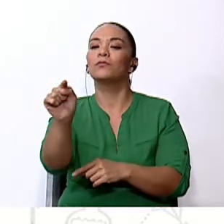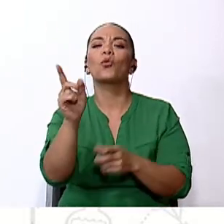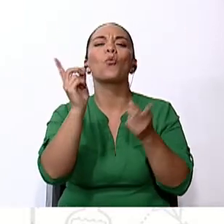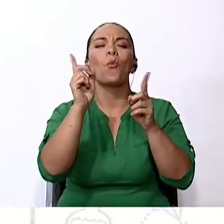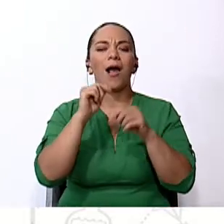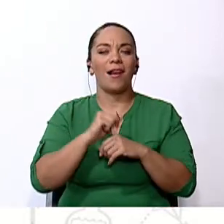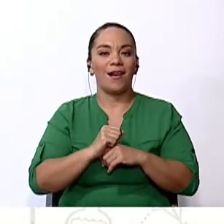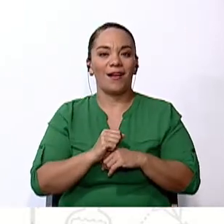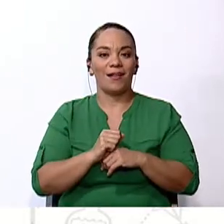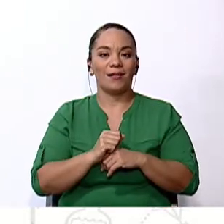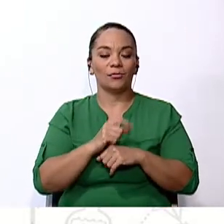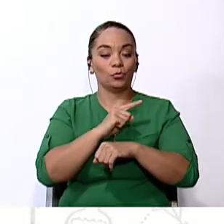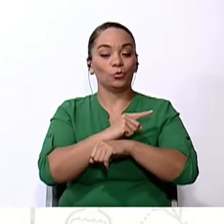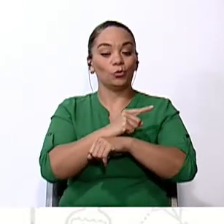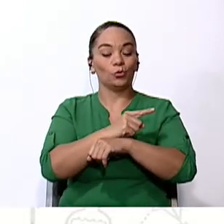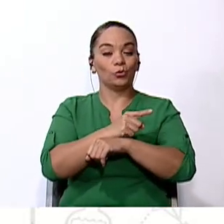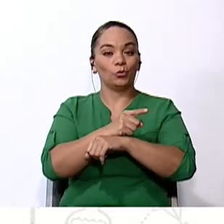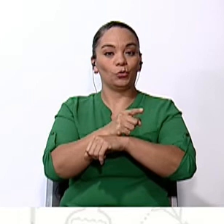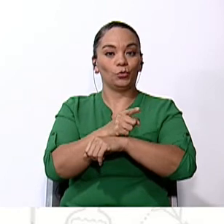imprenta.